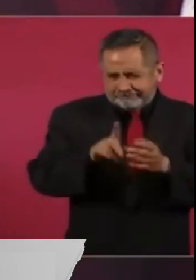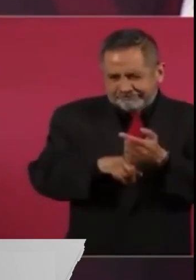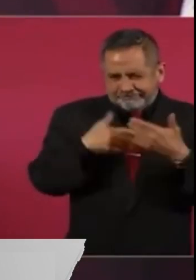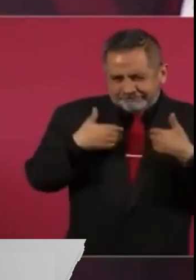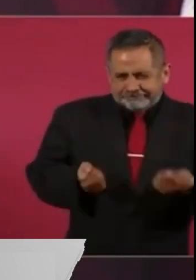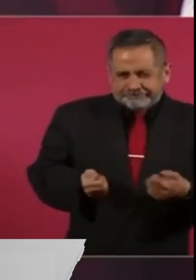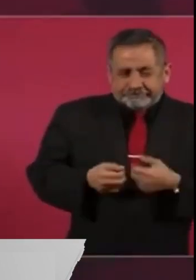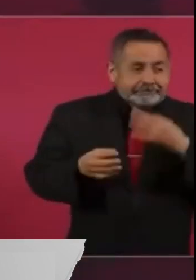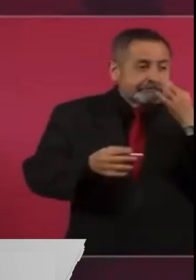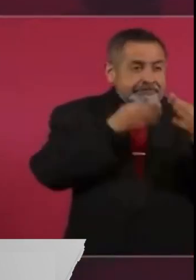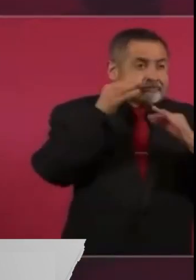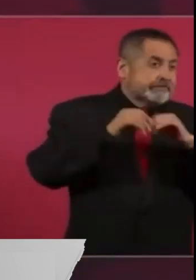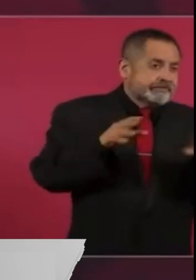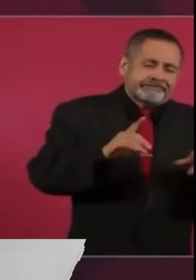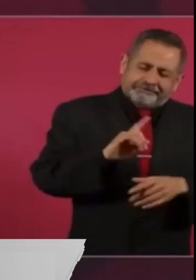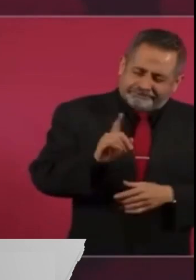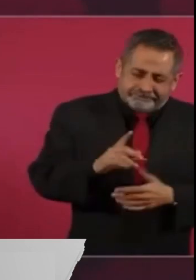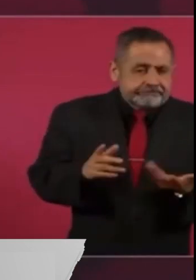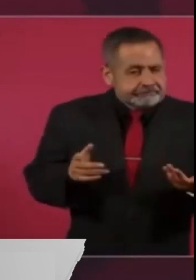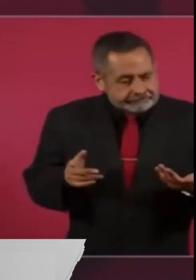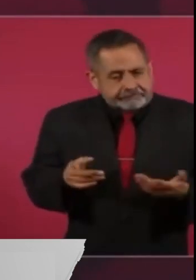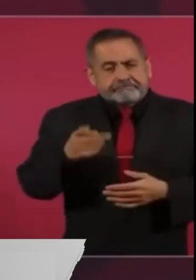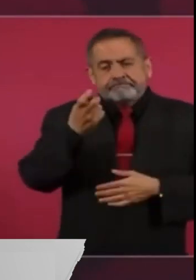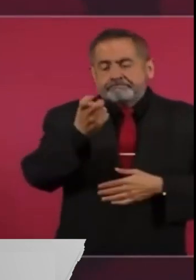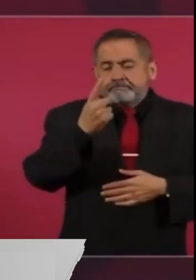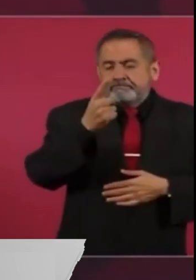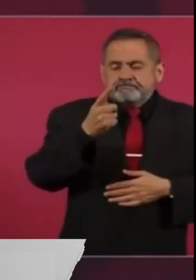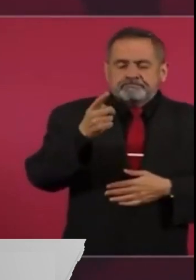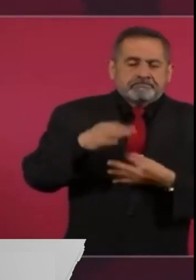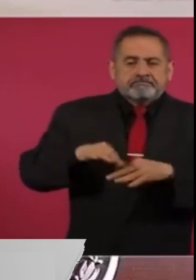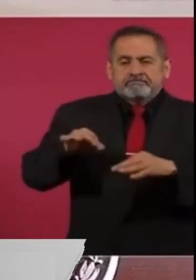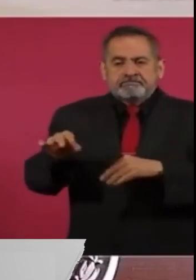lo mediático, pero sí